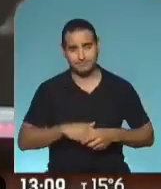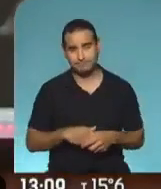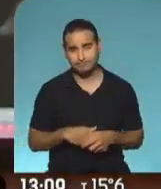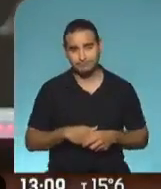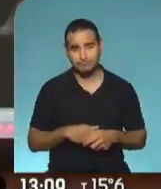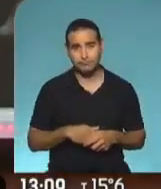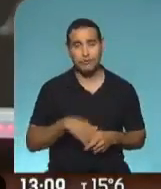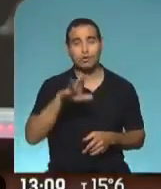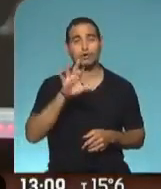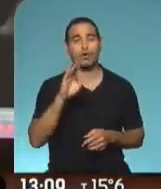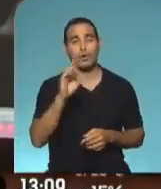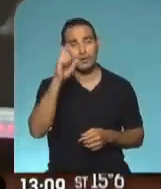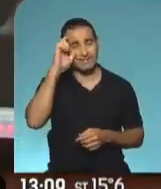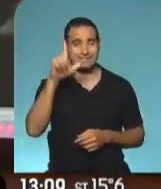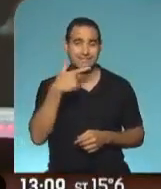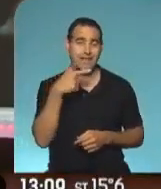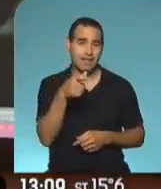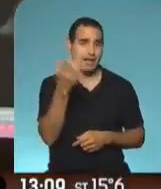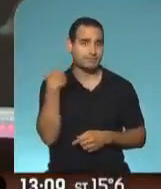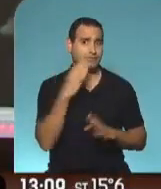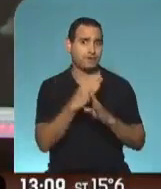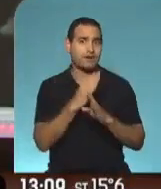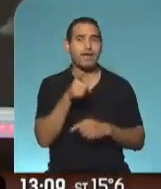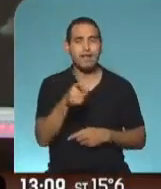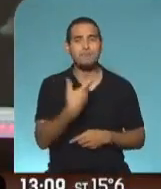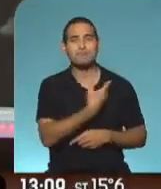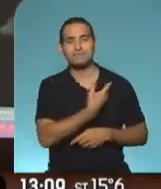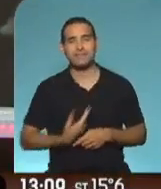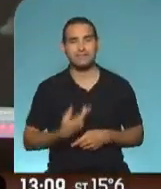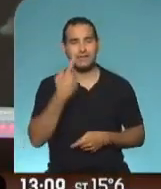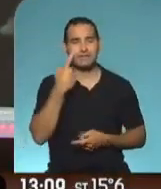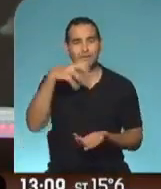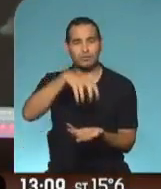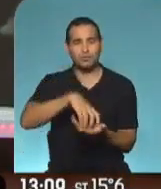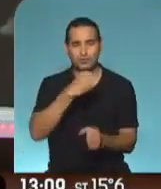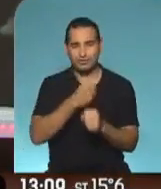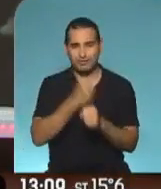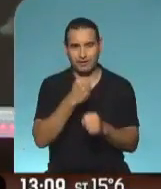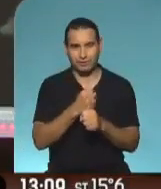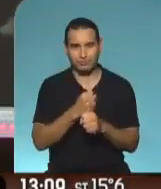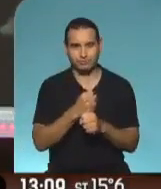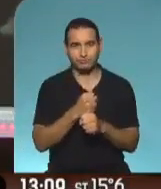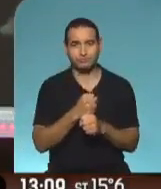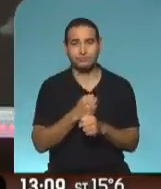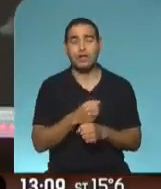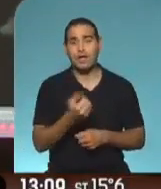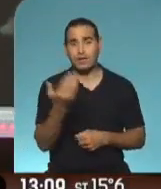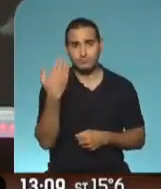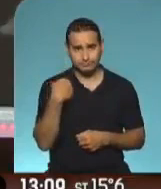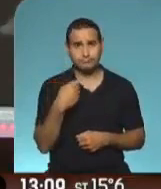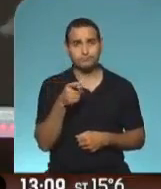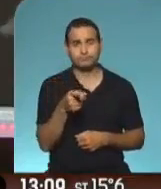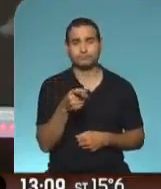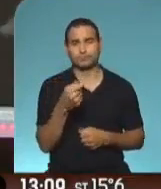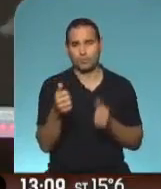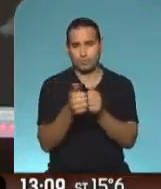Y Robles es uno de los espiados. Alberto Robles es el presidente del Instituto del Trabajo Godo. Estuvimos con él, Godio,